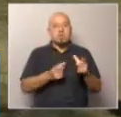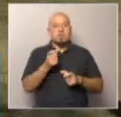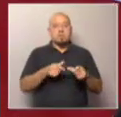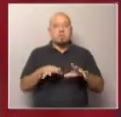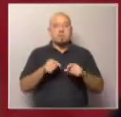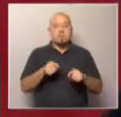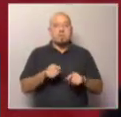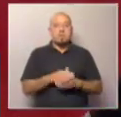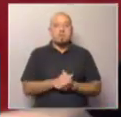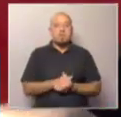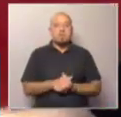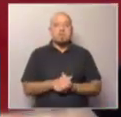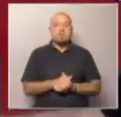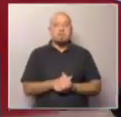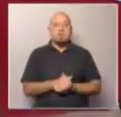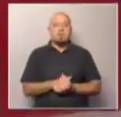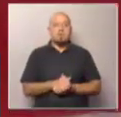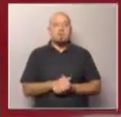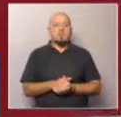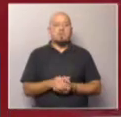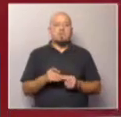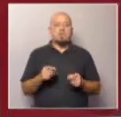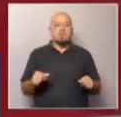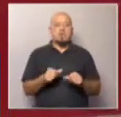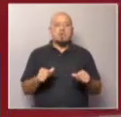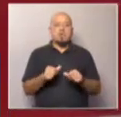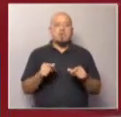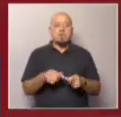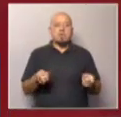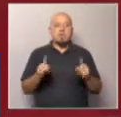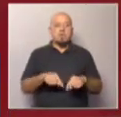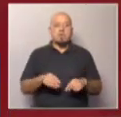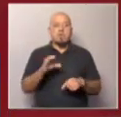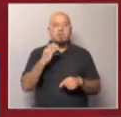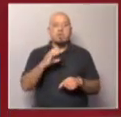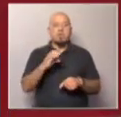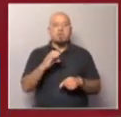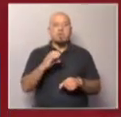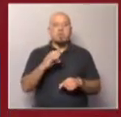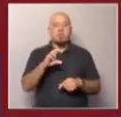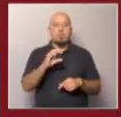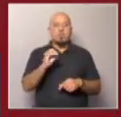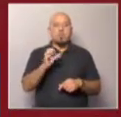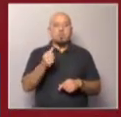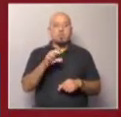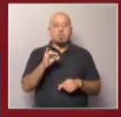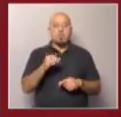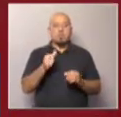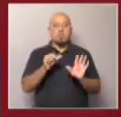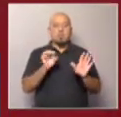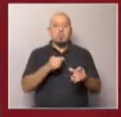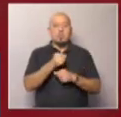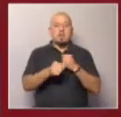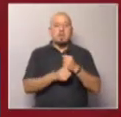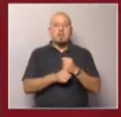zona. Acá lo que se va a hacer es recuperar el espacio del Club Atlético Rosario, que este año, el 1 de mayo, hacemos 60 años.